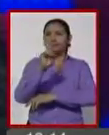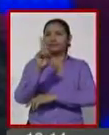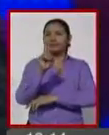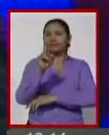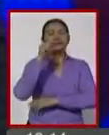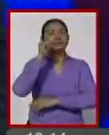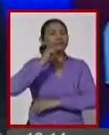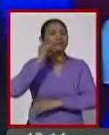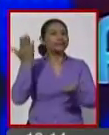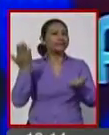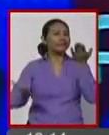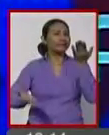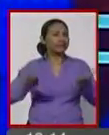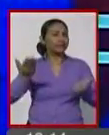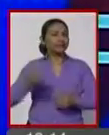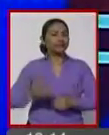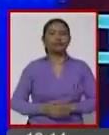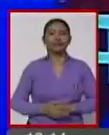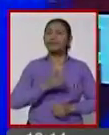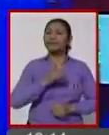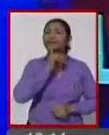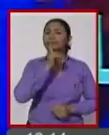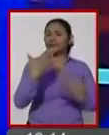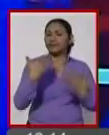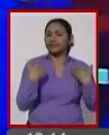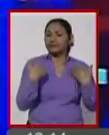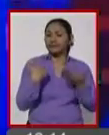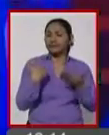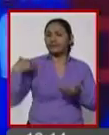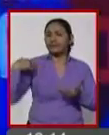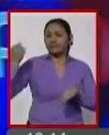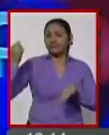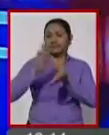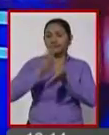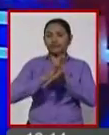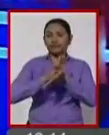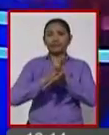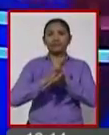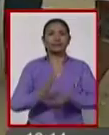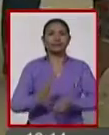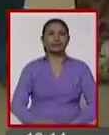mujer, aparentemente hacia ella asegura tener el derecho propietario de los terrenos.